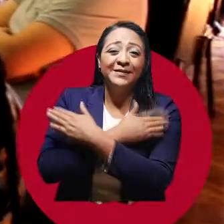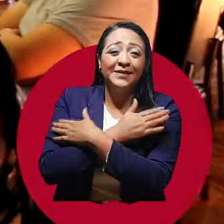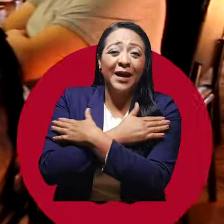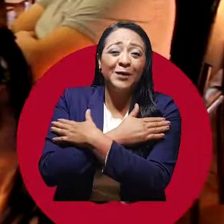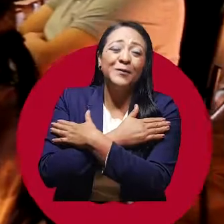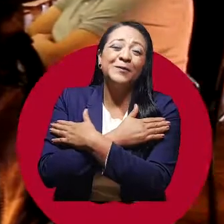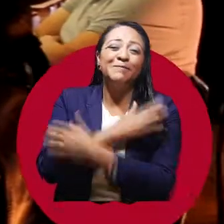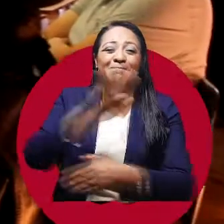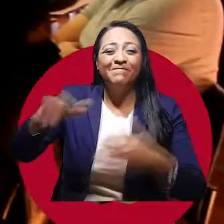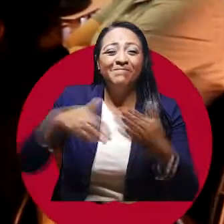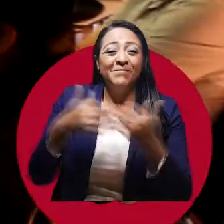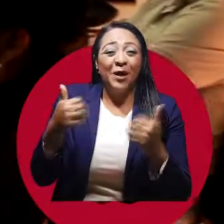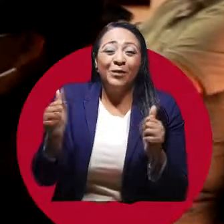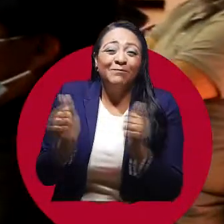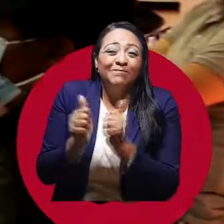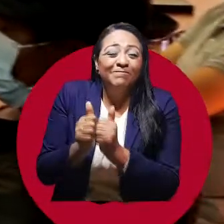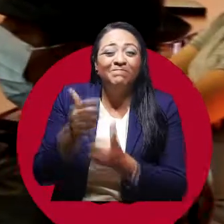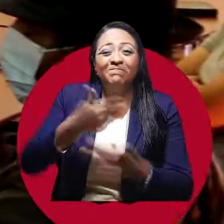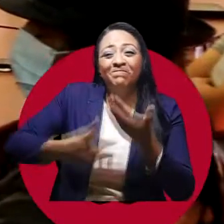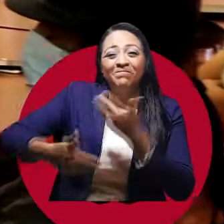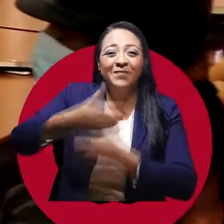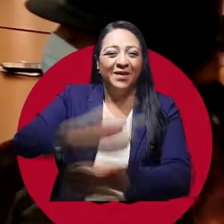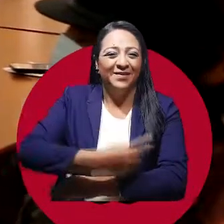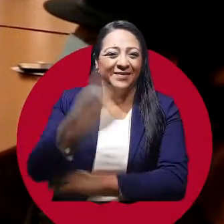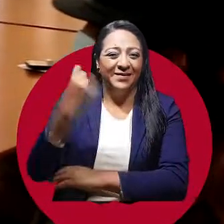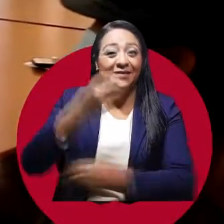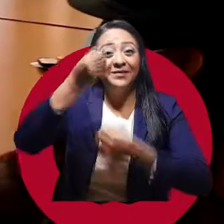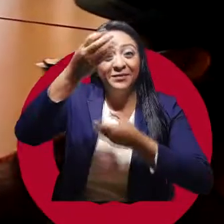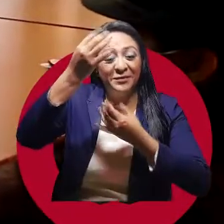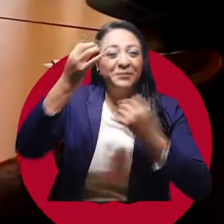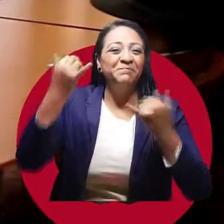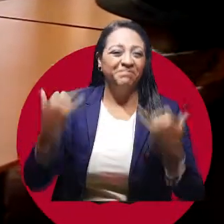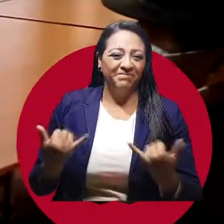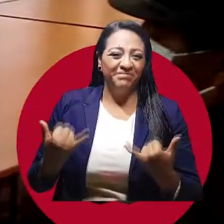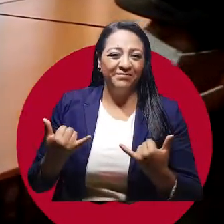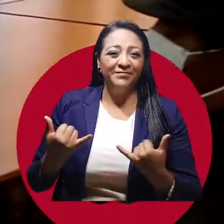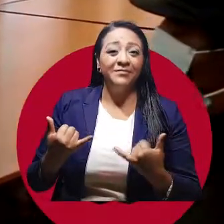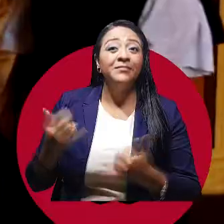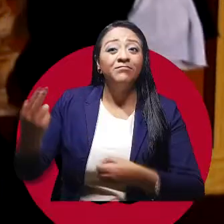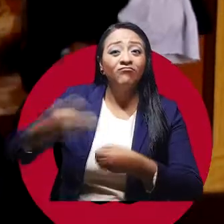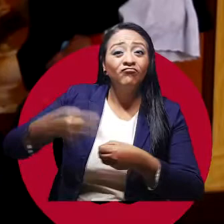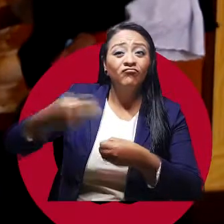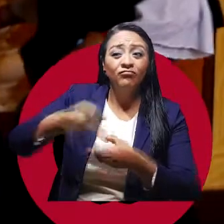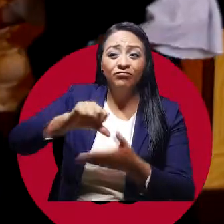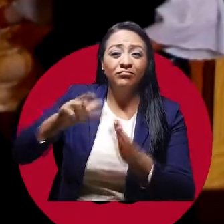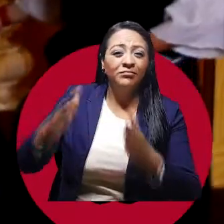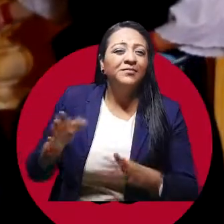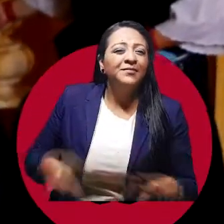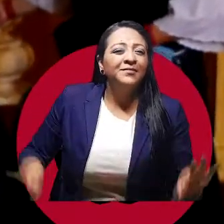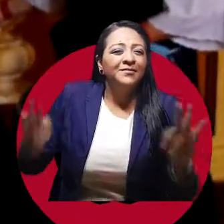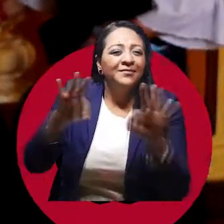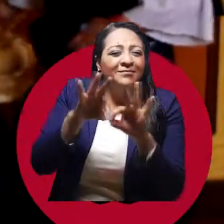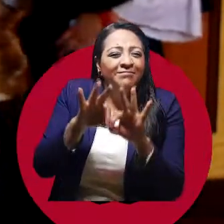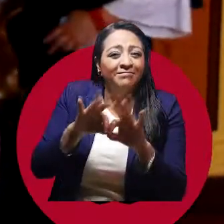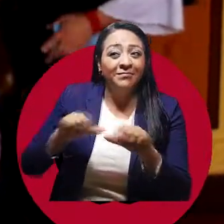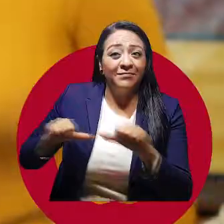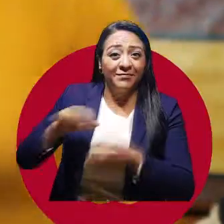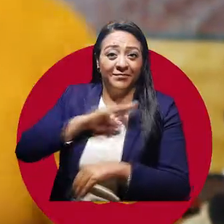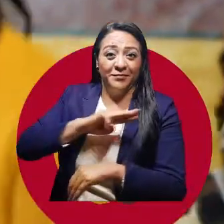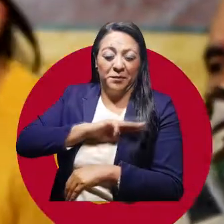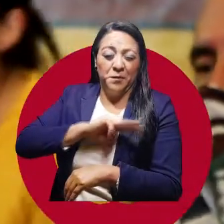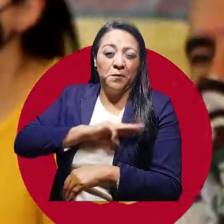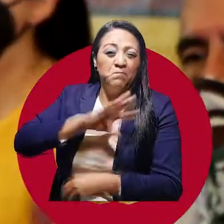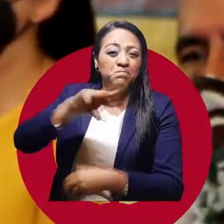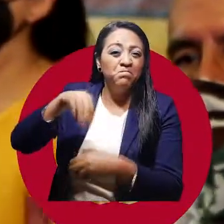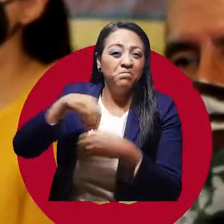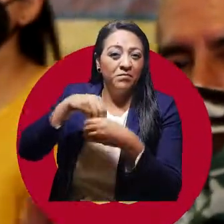Saludos cordiales, un gusto acompañarles en este nuevo día. Aquí la información. La participación ciudadana es prioritaria en la administración municipal.